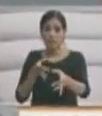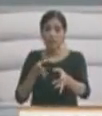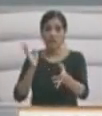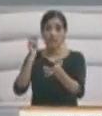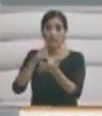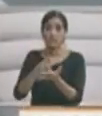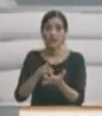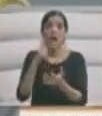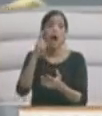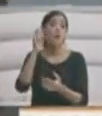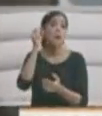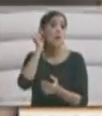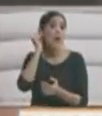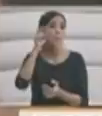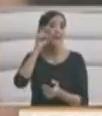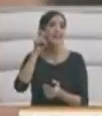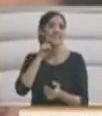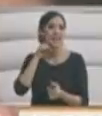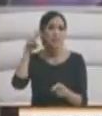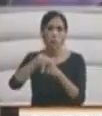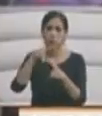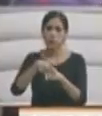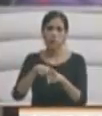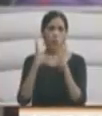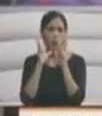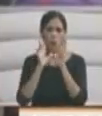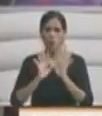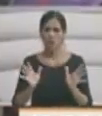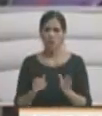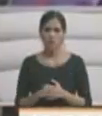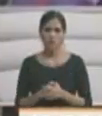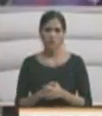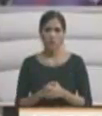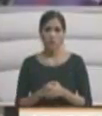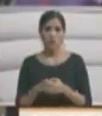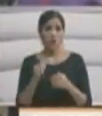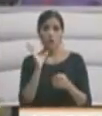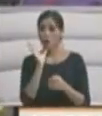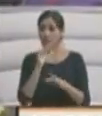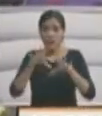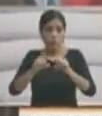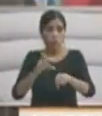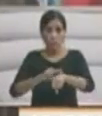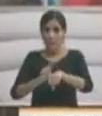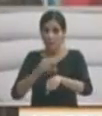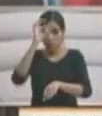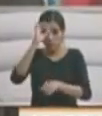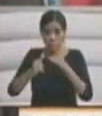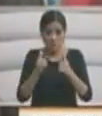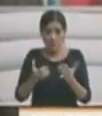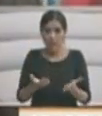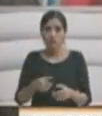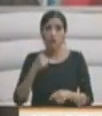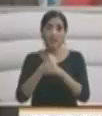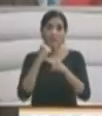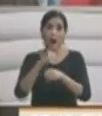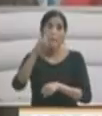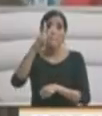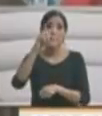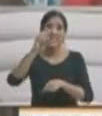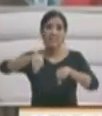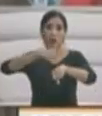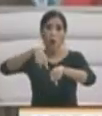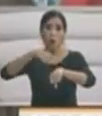Aún embarazada, fue explotada brutalmente. No tenía un control médico, no sabía cómo estaba mi bebé. Trabajando 20 horas diarias,